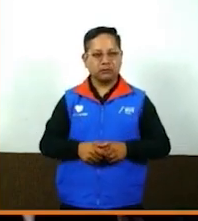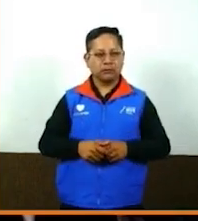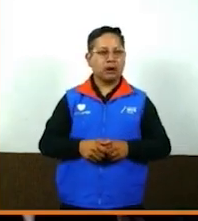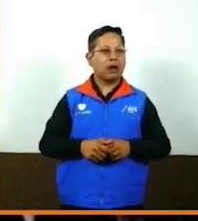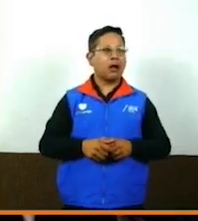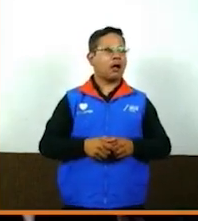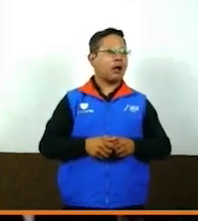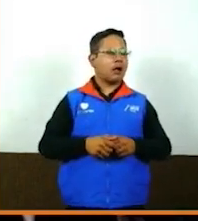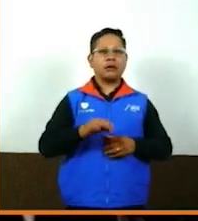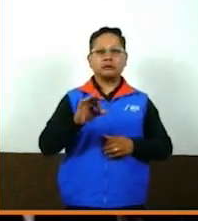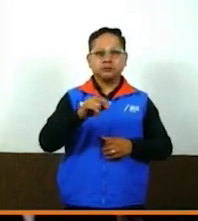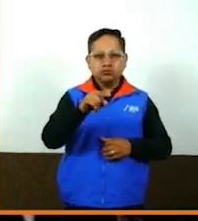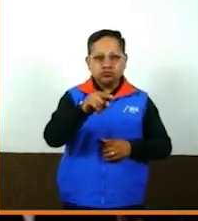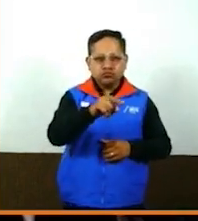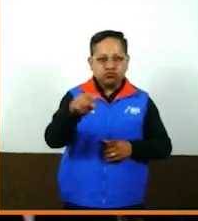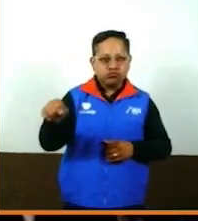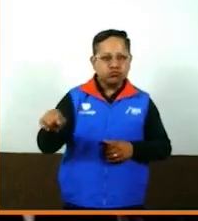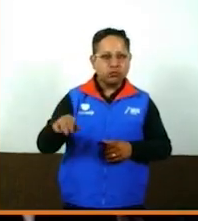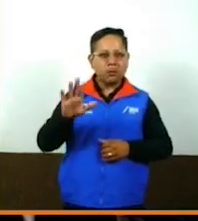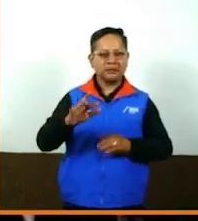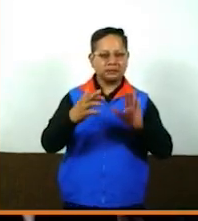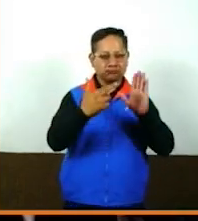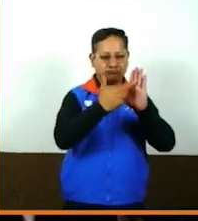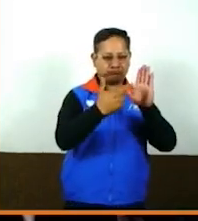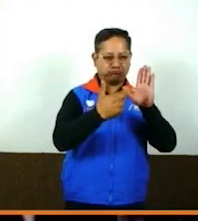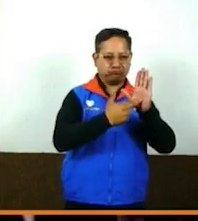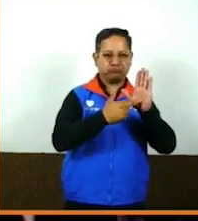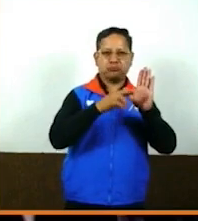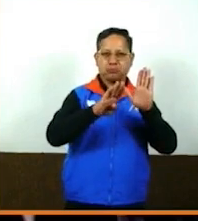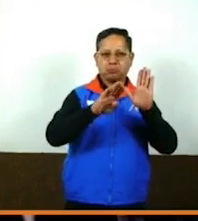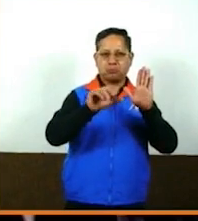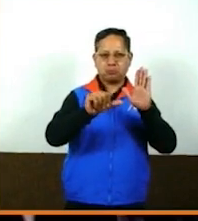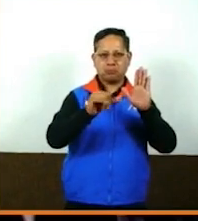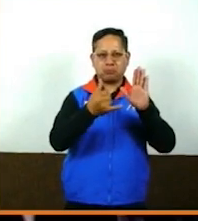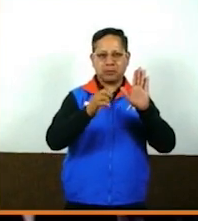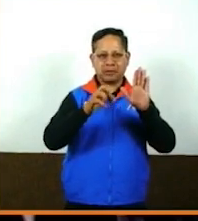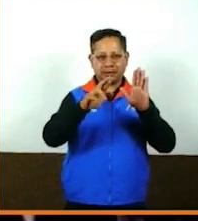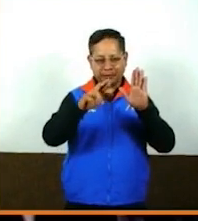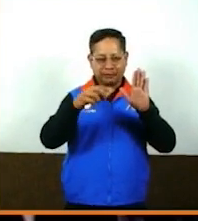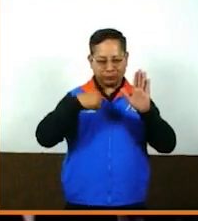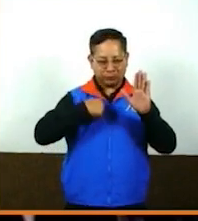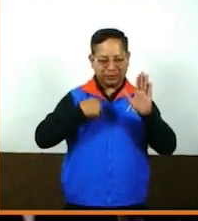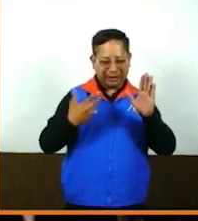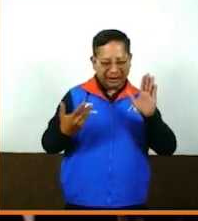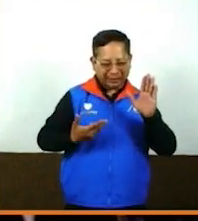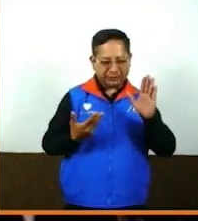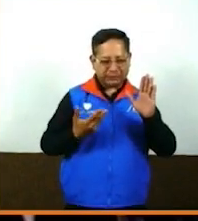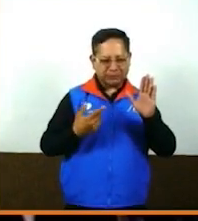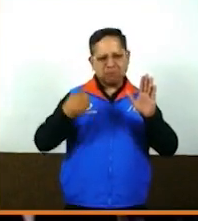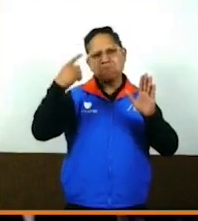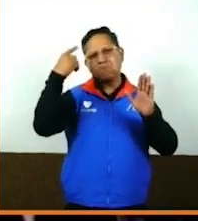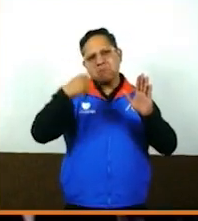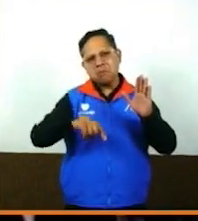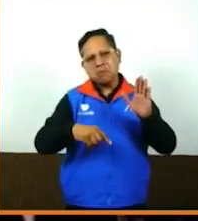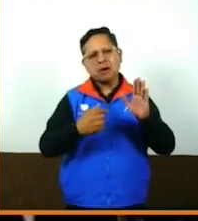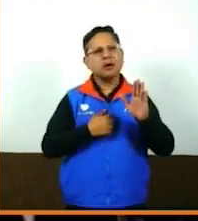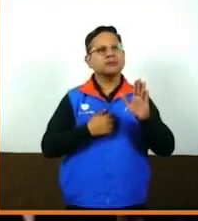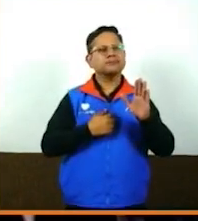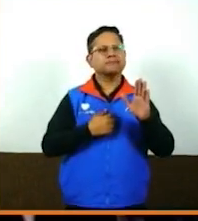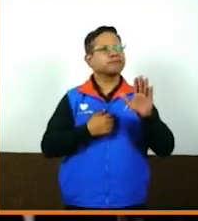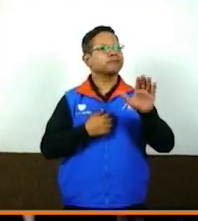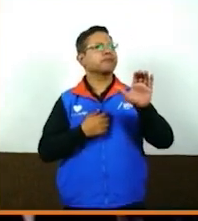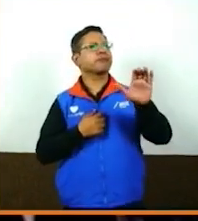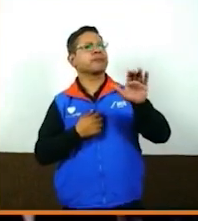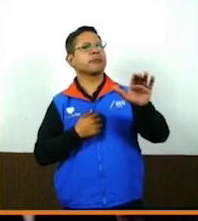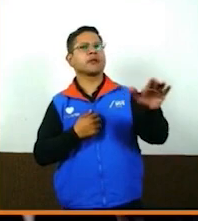encantaría que a la larga tuviéramos una serie de reglas como Bayer, y espero que lo logremos, donde podemos llegar con nuestros